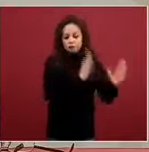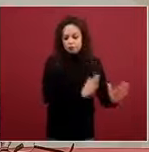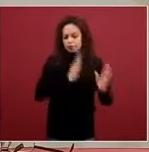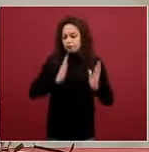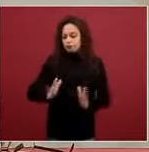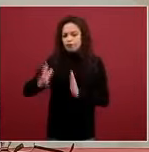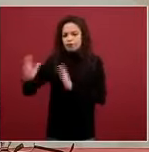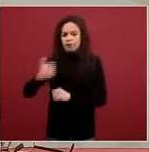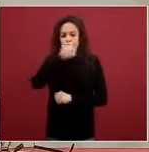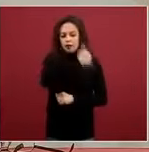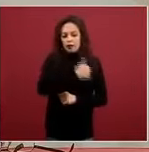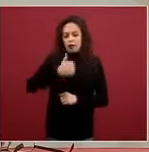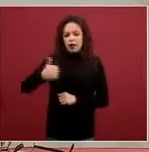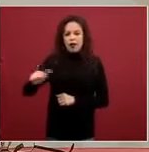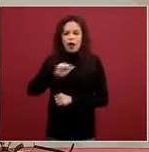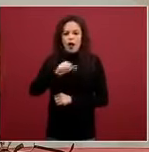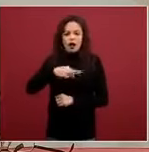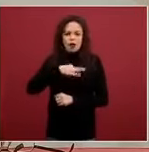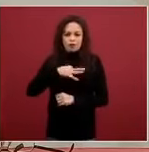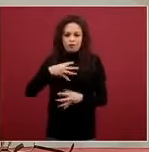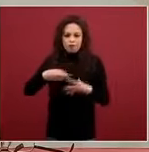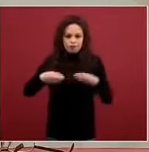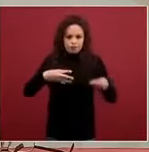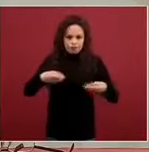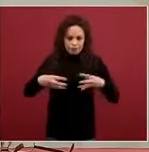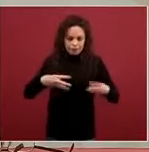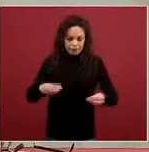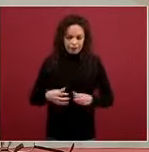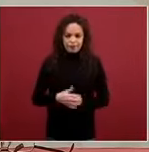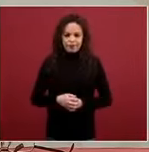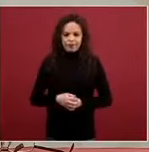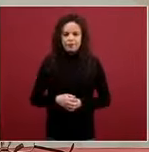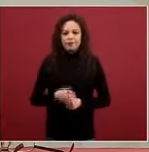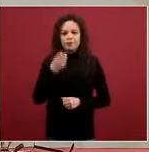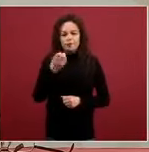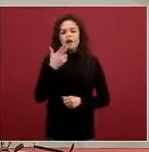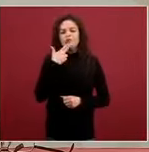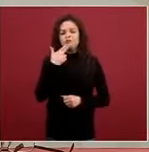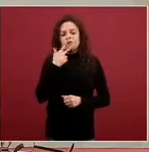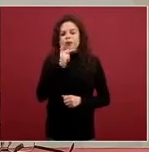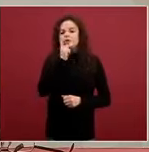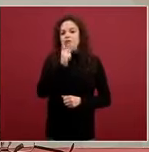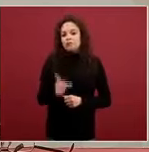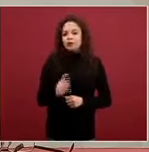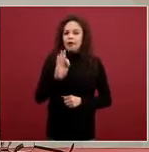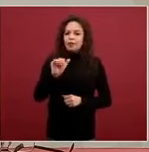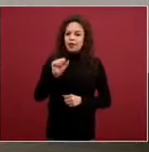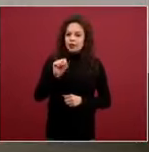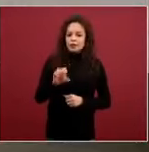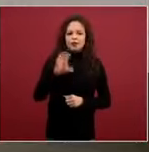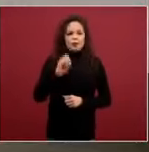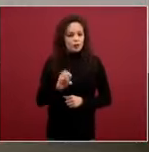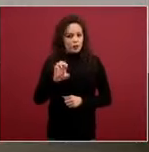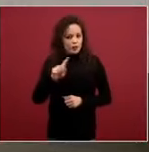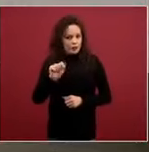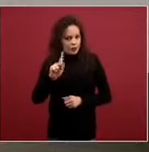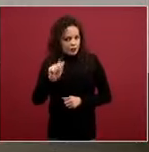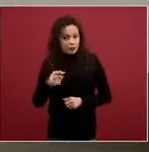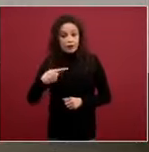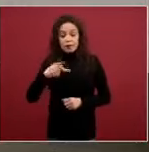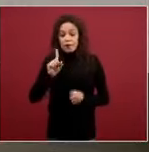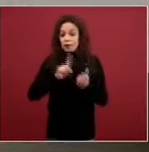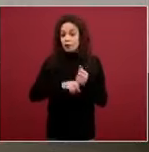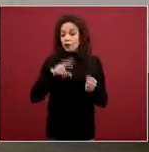tenido una progresión y podemos usar el término fase o etapa. No confundir, sin embargo, con